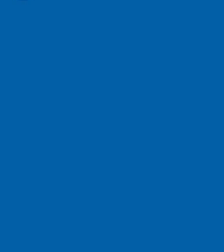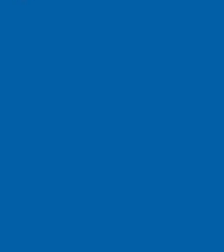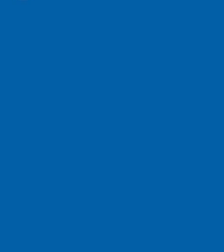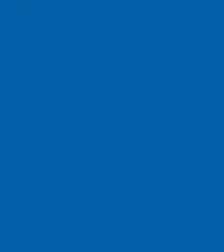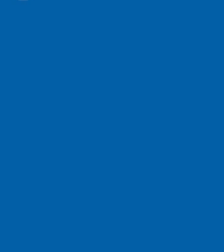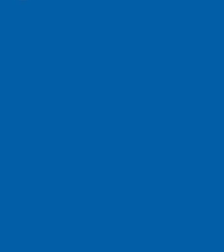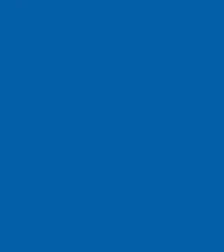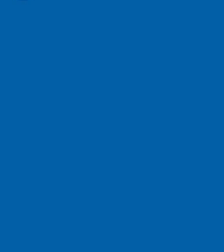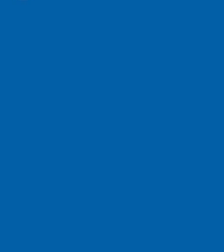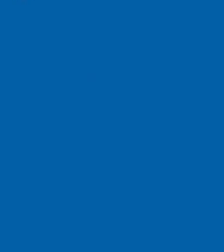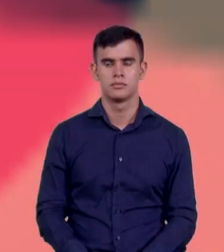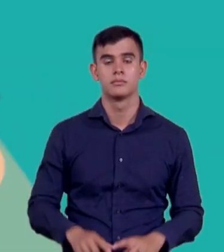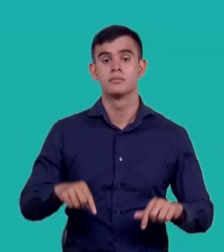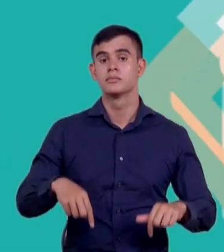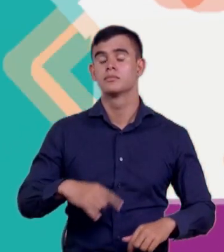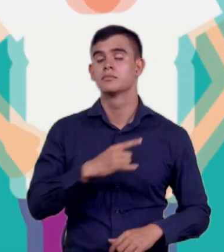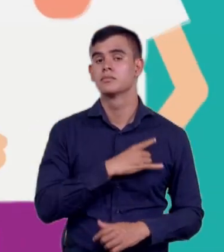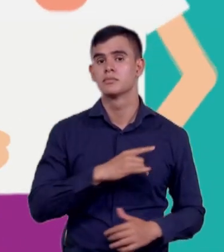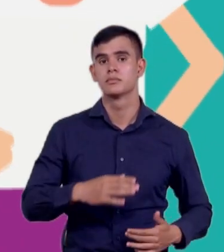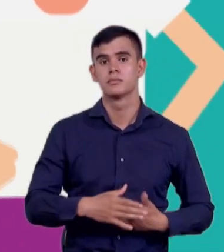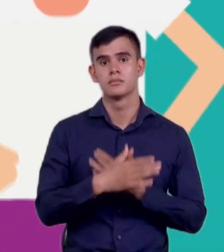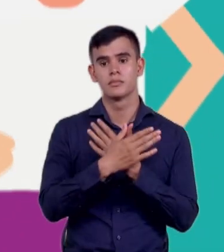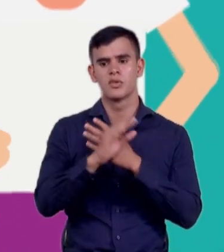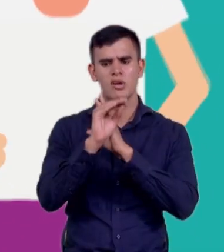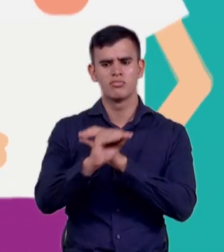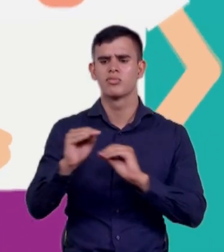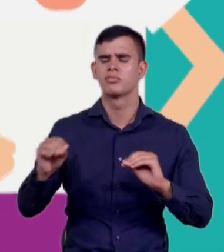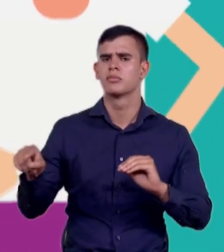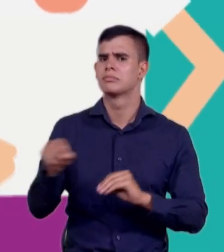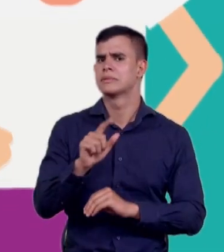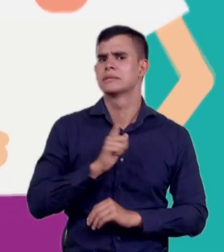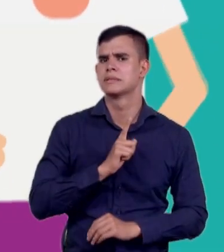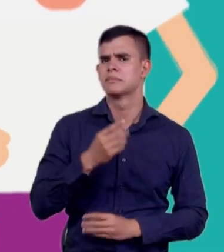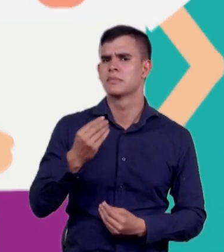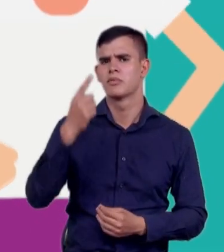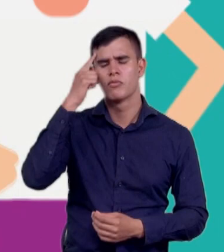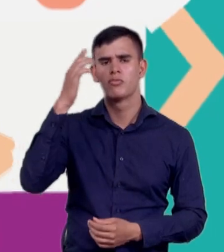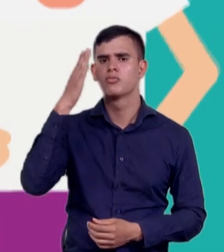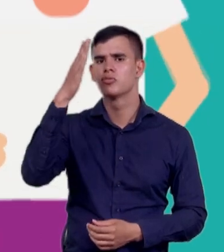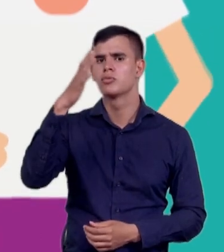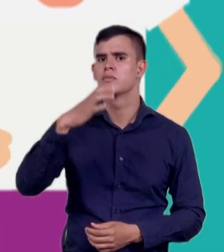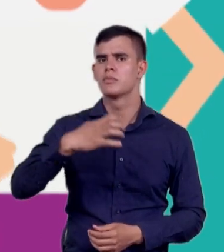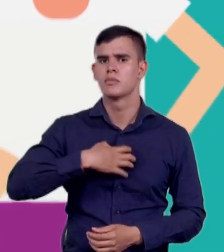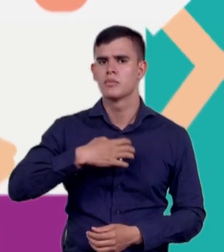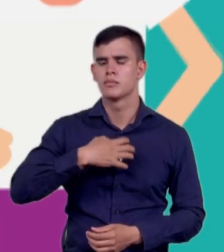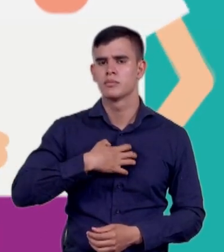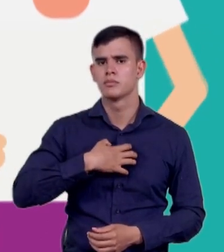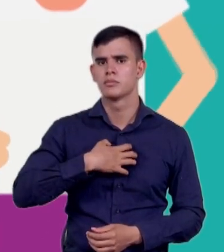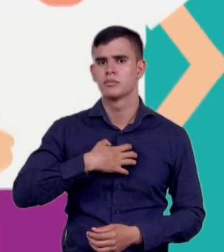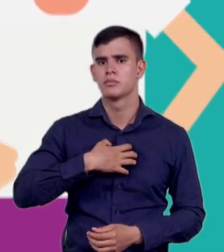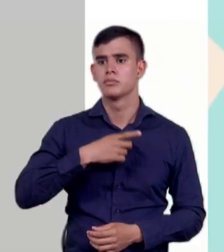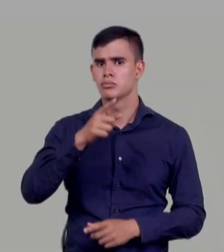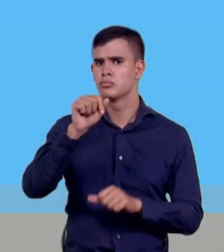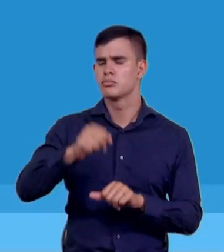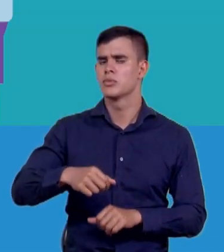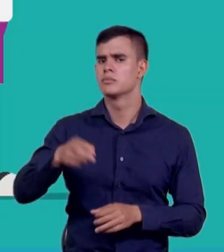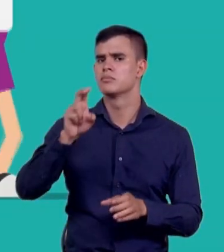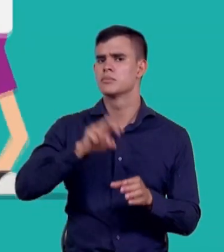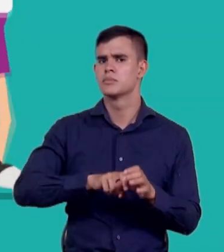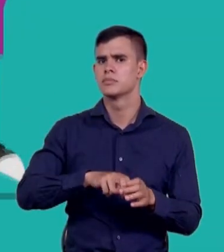de Educación Nacional. En la Universidad Santiago de Cali formamos líderes para potenciar